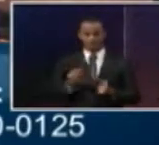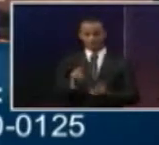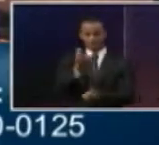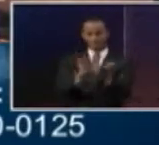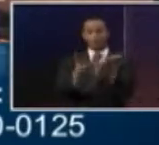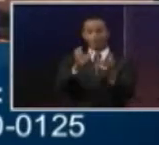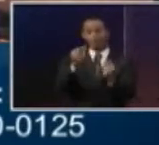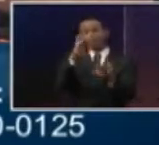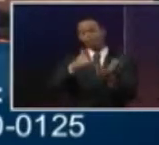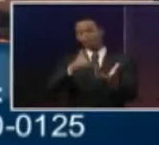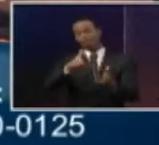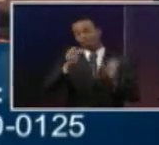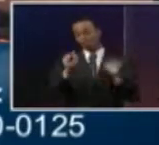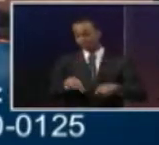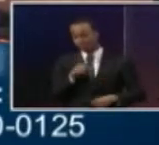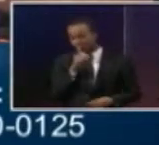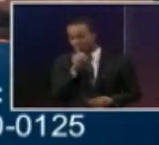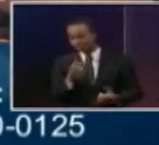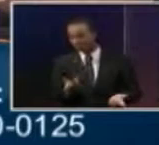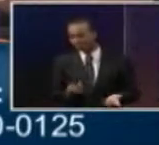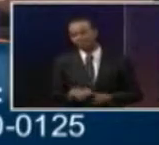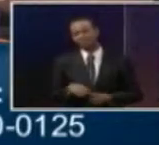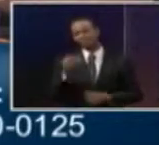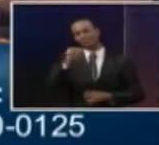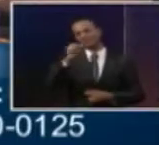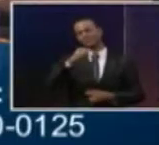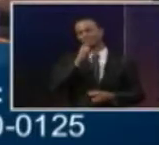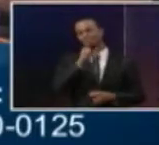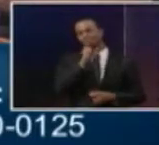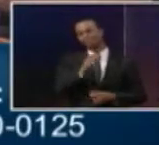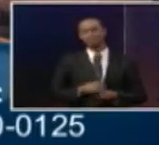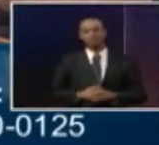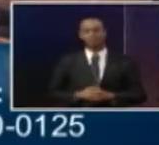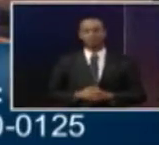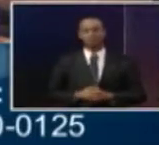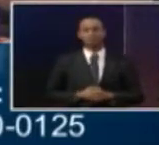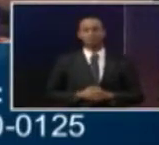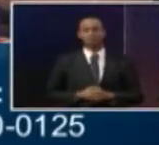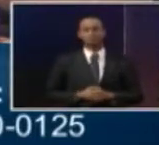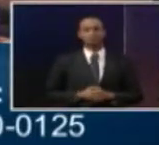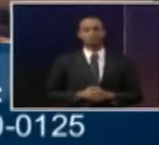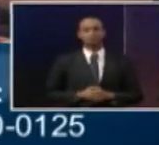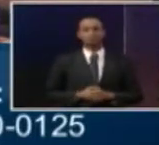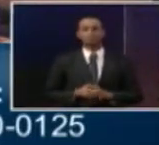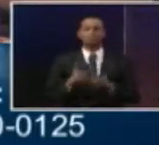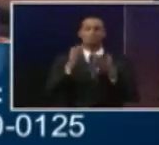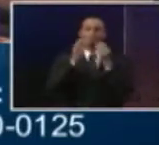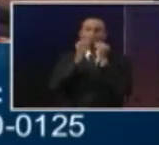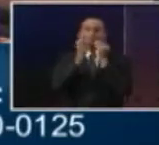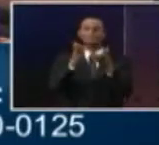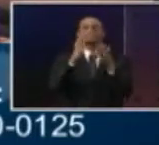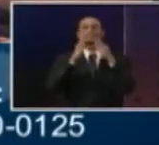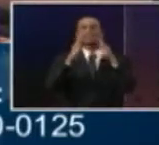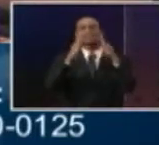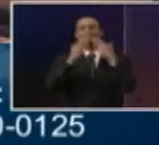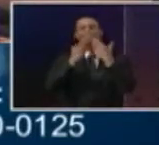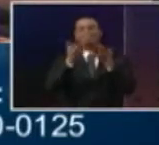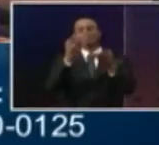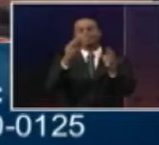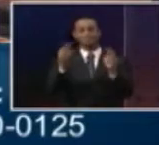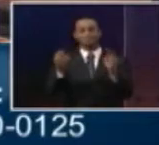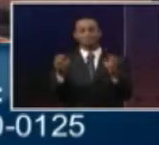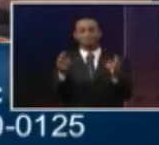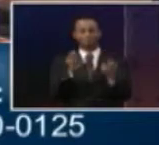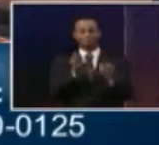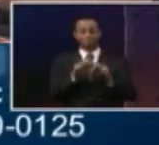ceniza queda? Sí, la verdad que sí. ¿Sabes que sí? Si bueno, no se barre bien. Un beso, bien. Gracias por estar con nosotros. Si no se barre y le cae